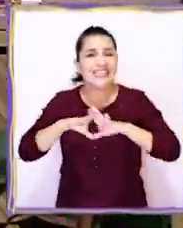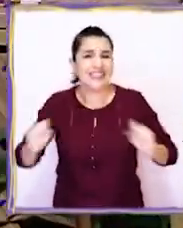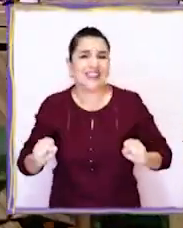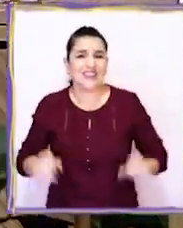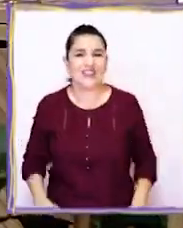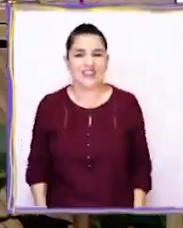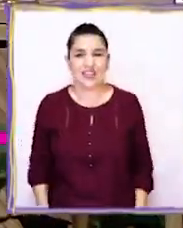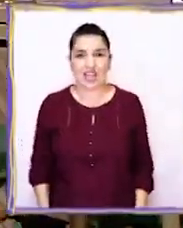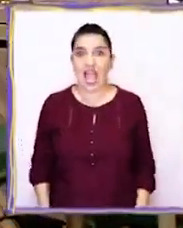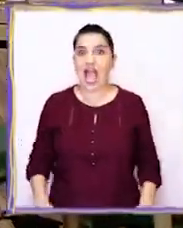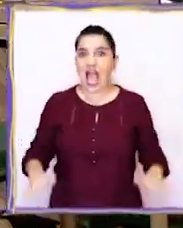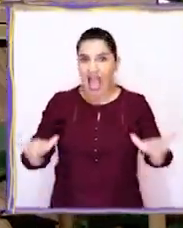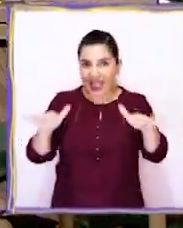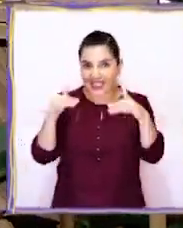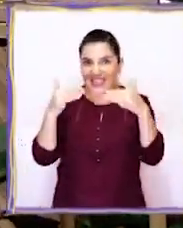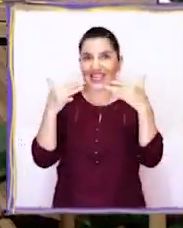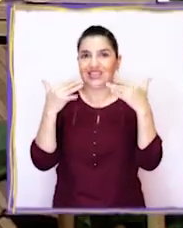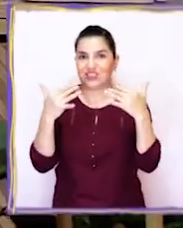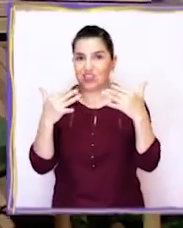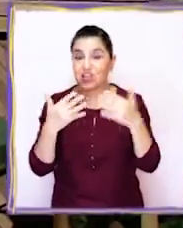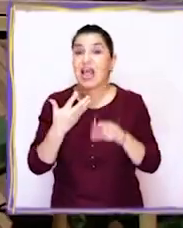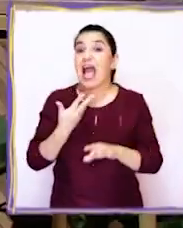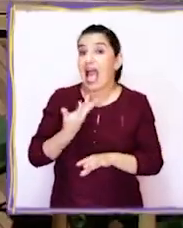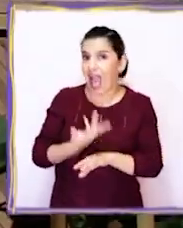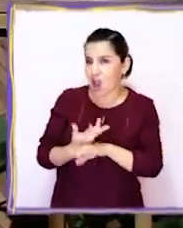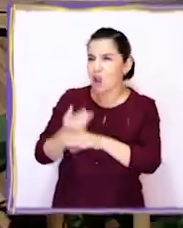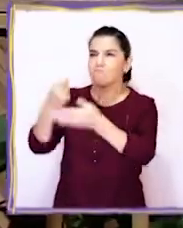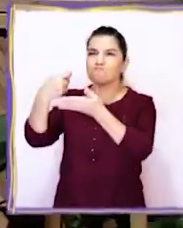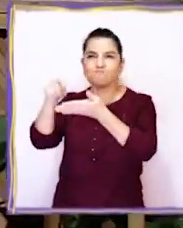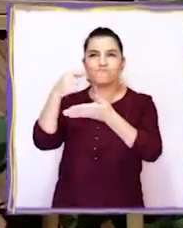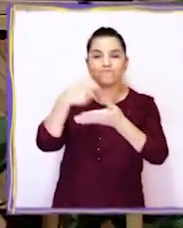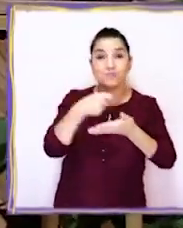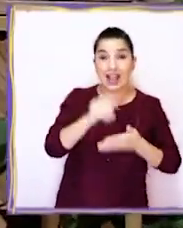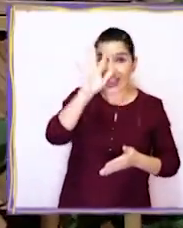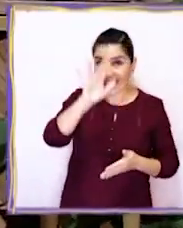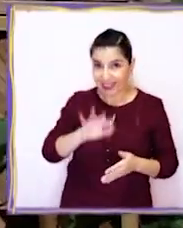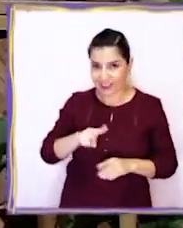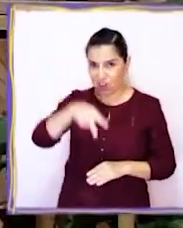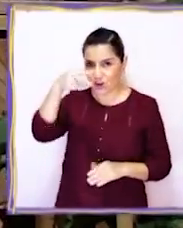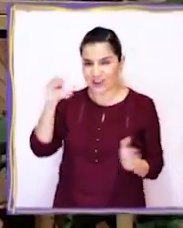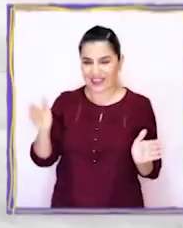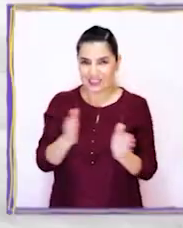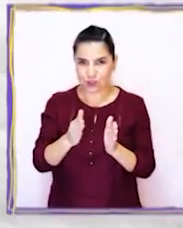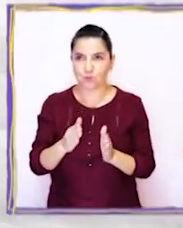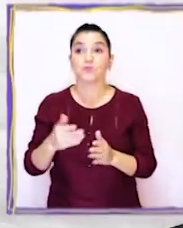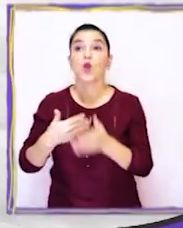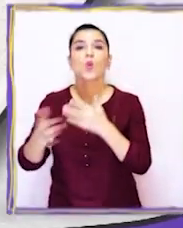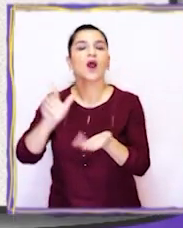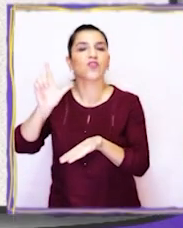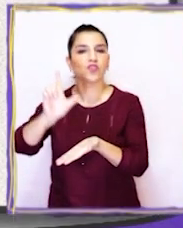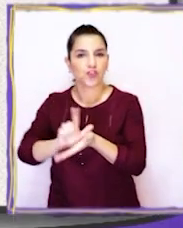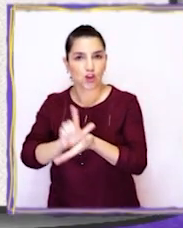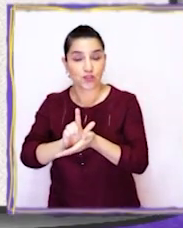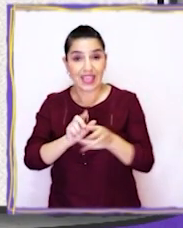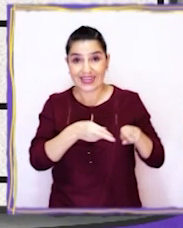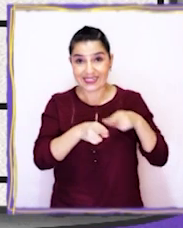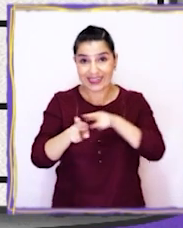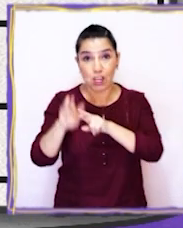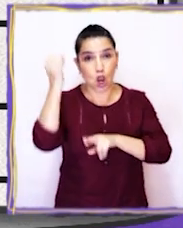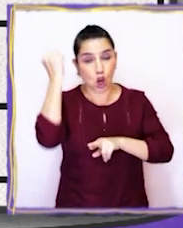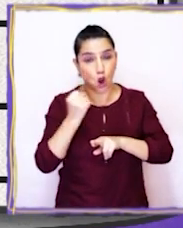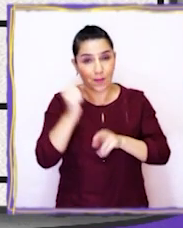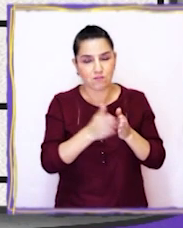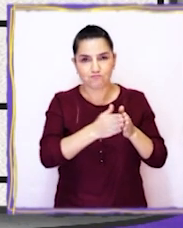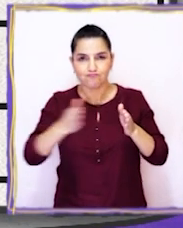listo! Pongan atención porque vamos a revisar las características del norte chico. Ubicación: entre el